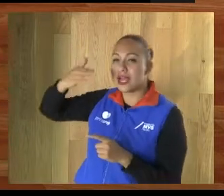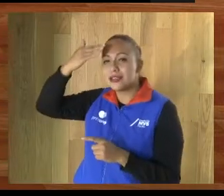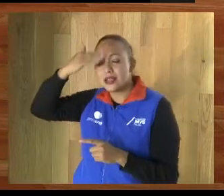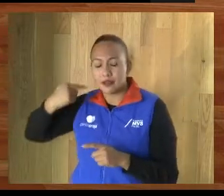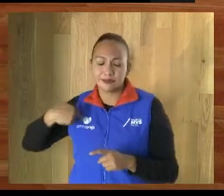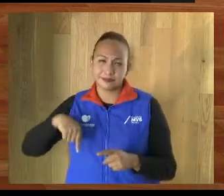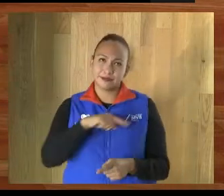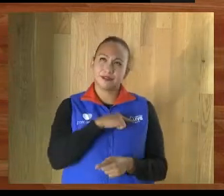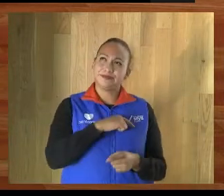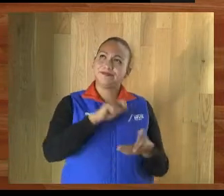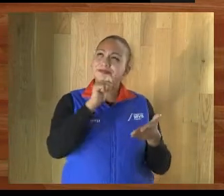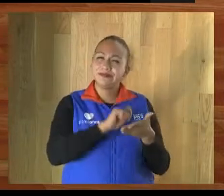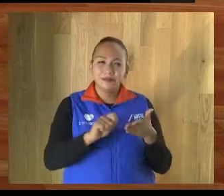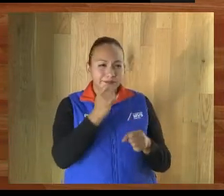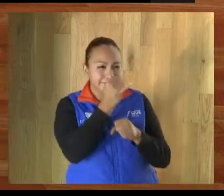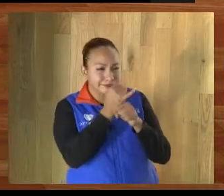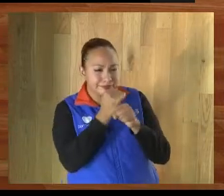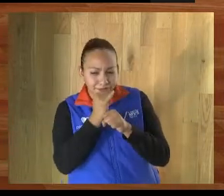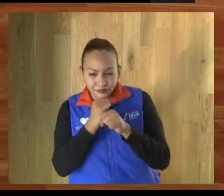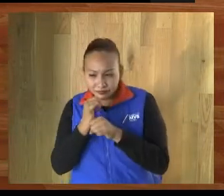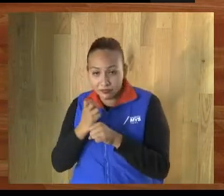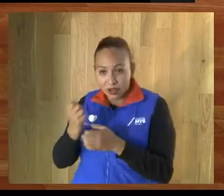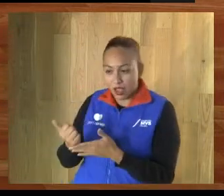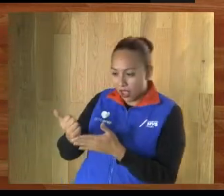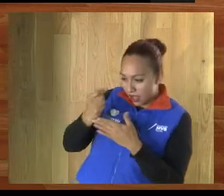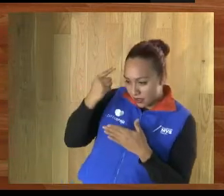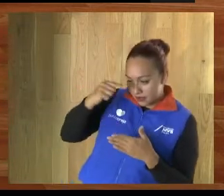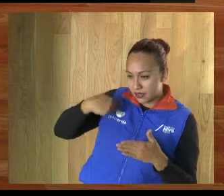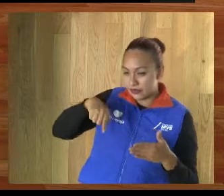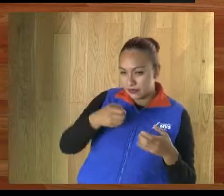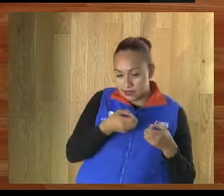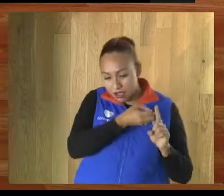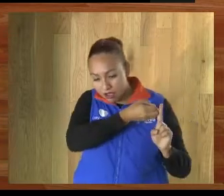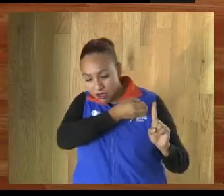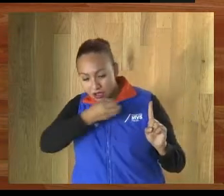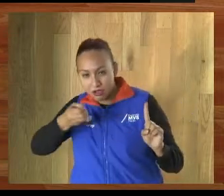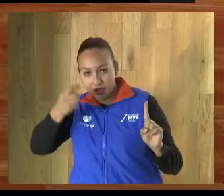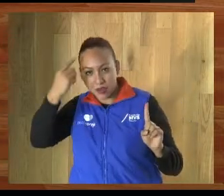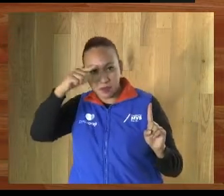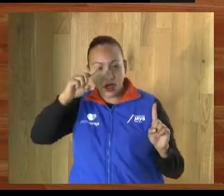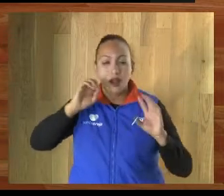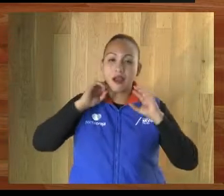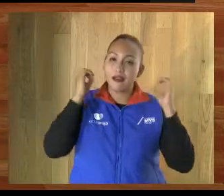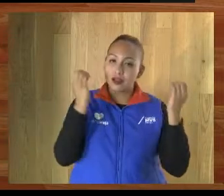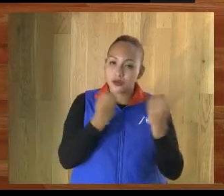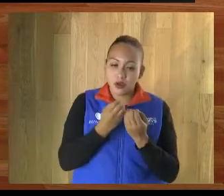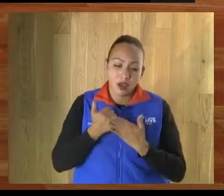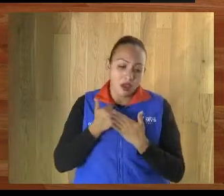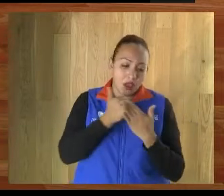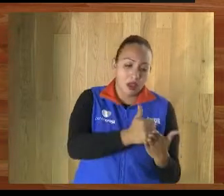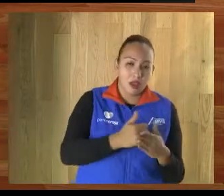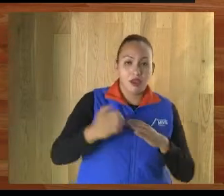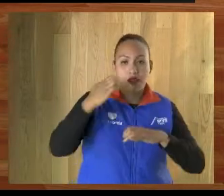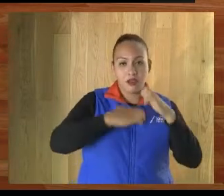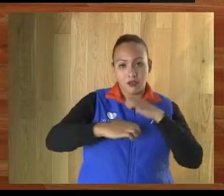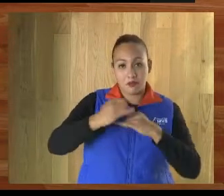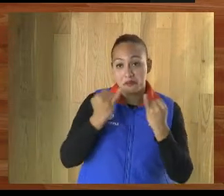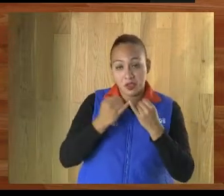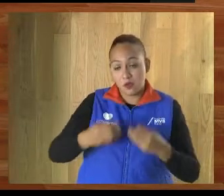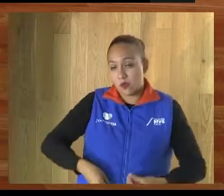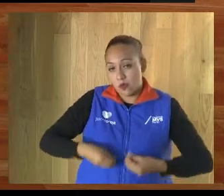las cuestiones que generan más interés en las organizaciones, en las empresas y en nuestro modo de